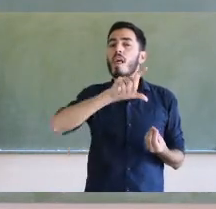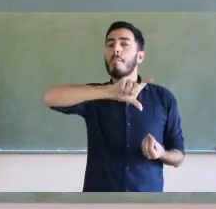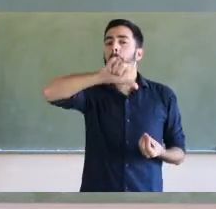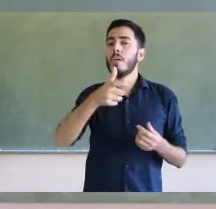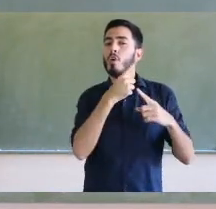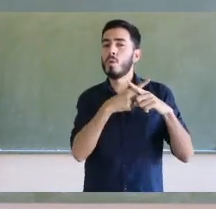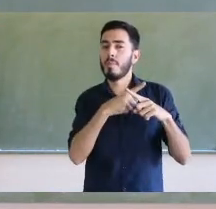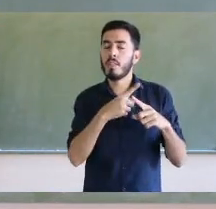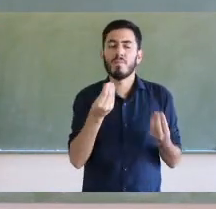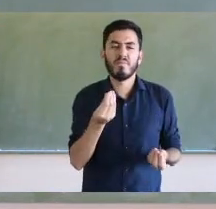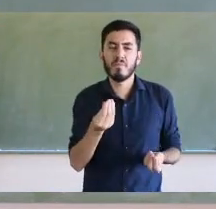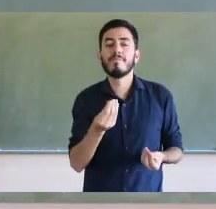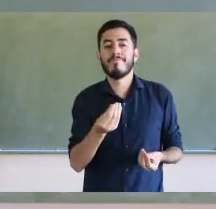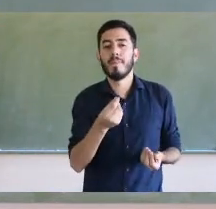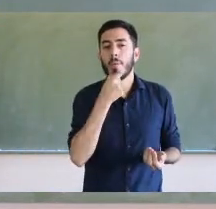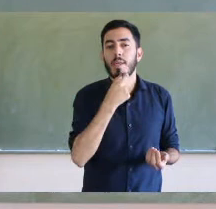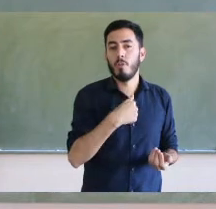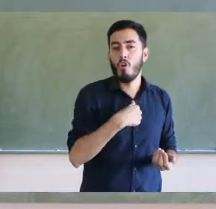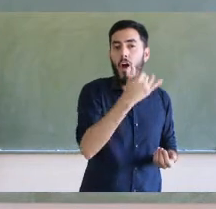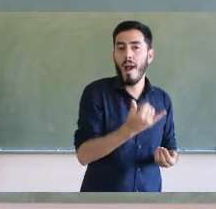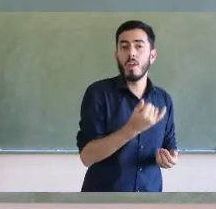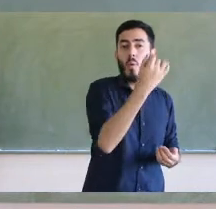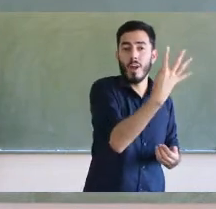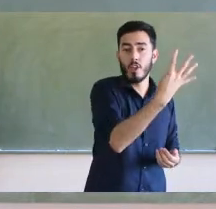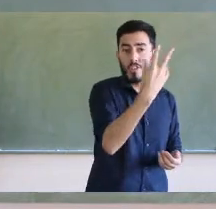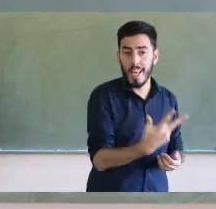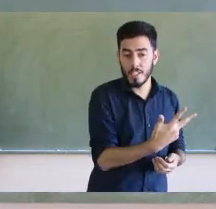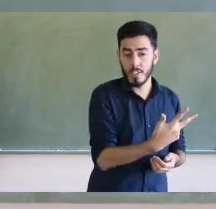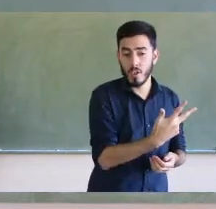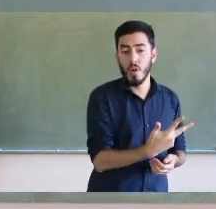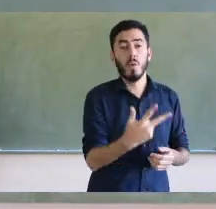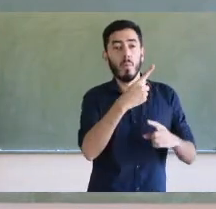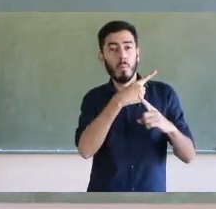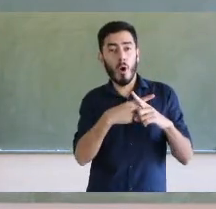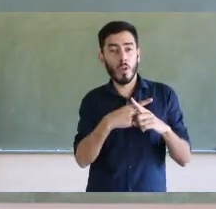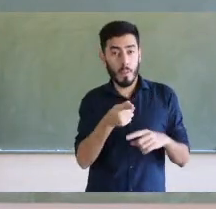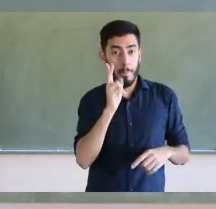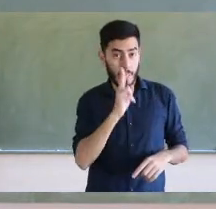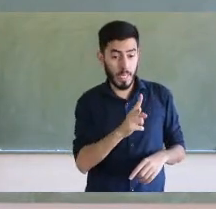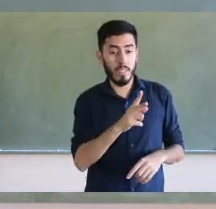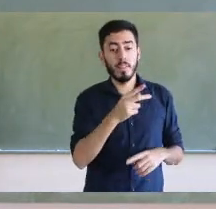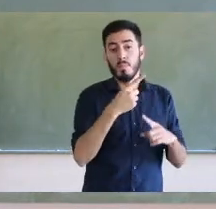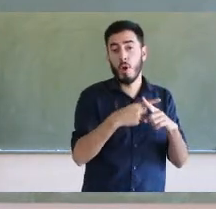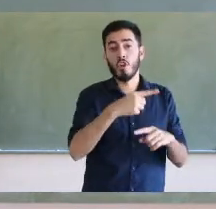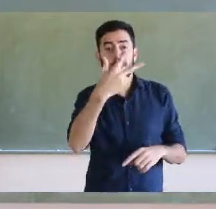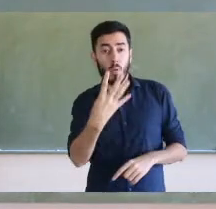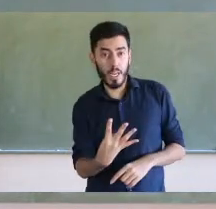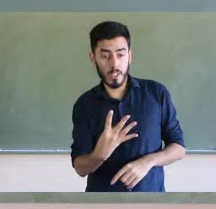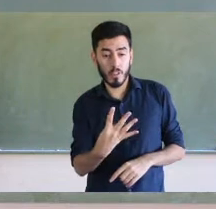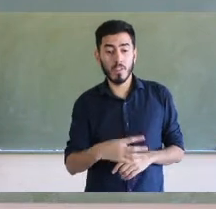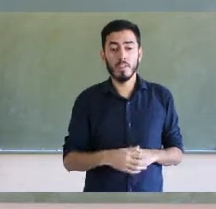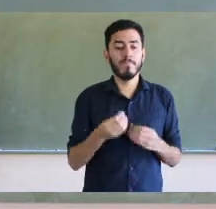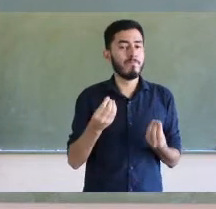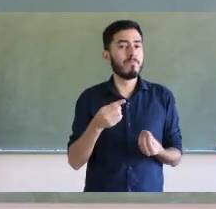es esto? Por ejemplo, si yo tengo 4 tercios y lo multiplico, fíjense, por 3 cuartos,